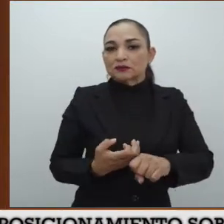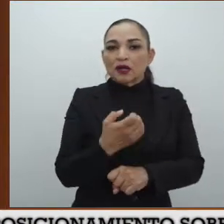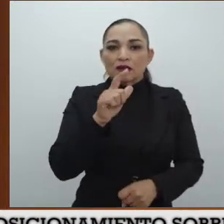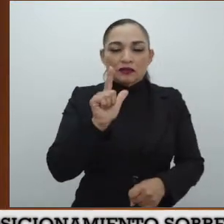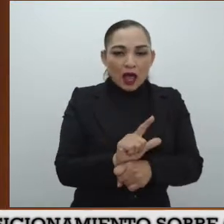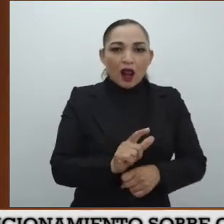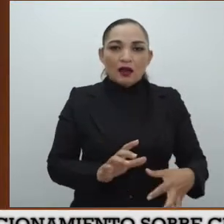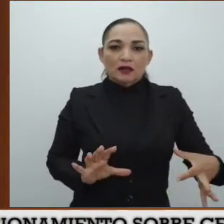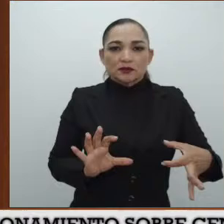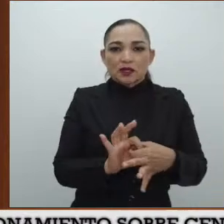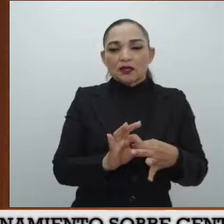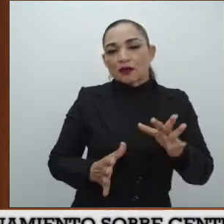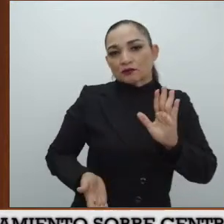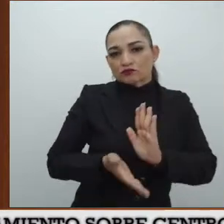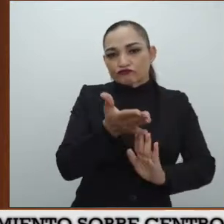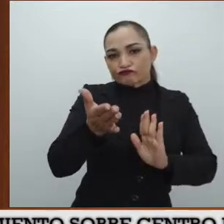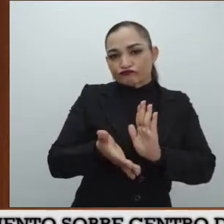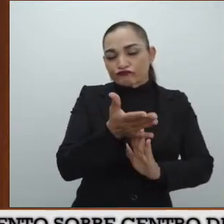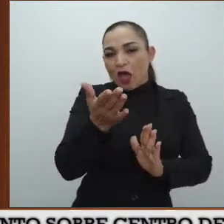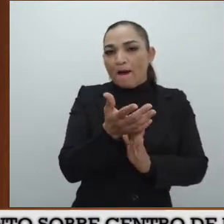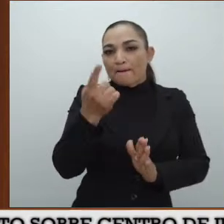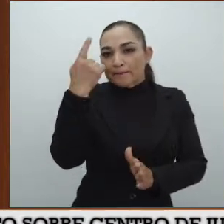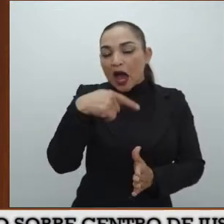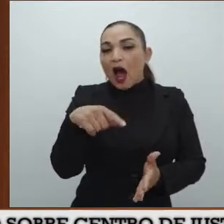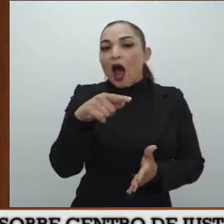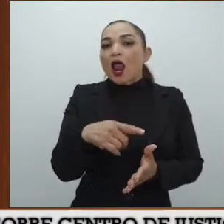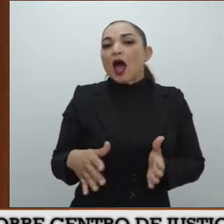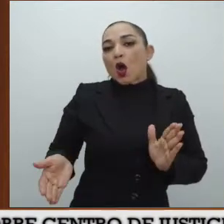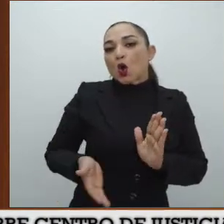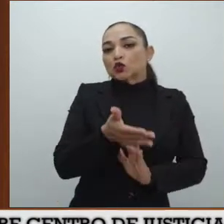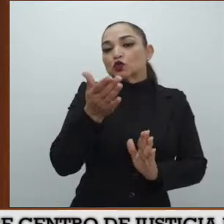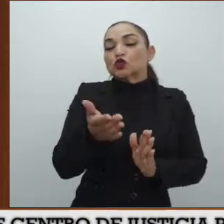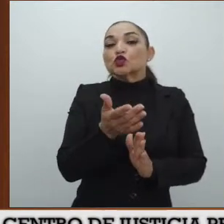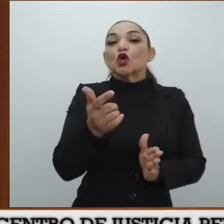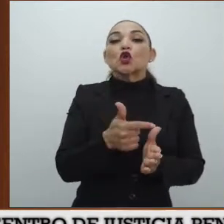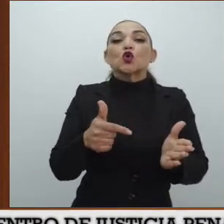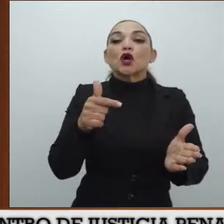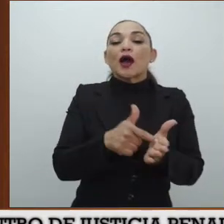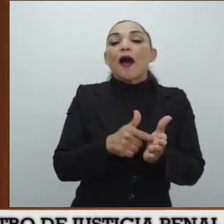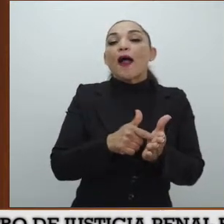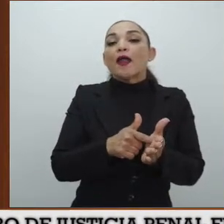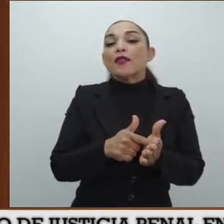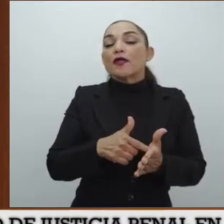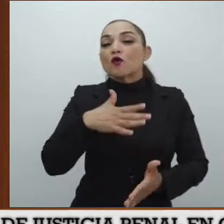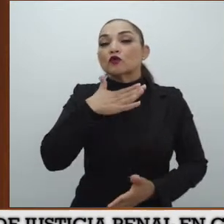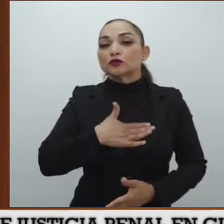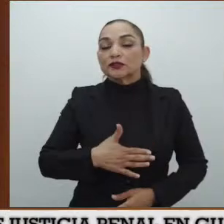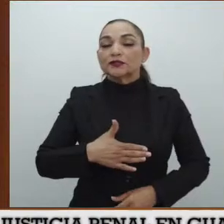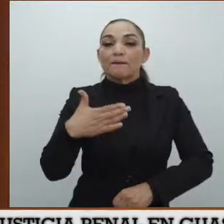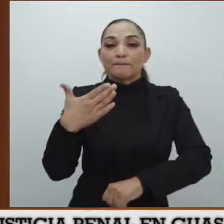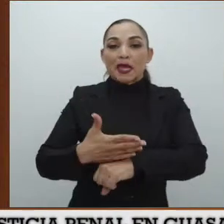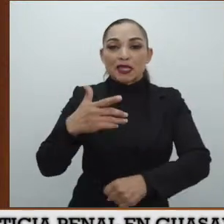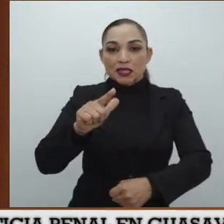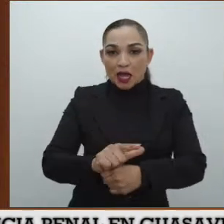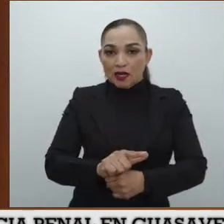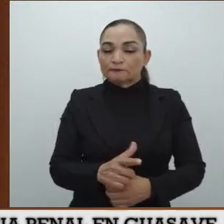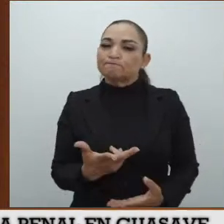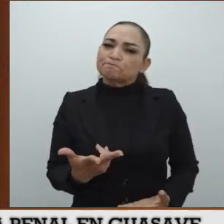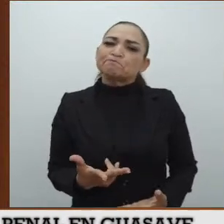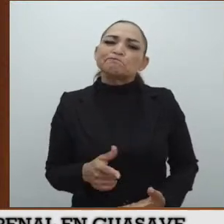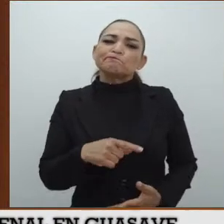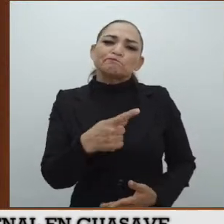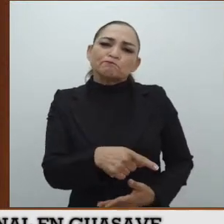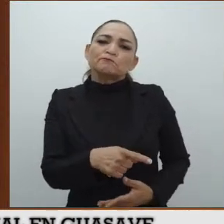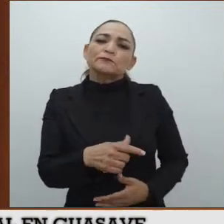trabajos de construcción del Centro de Justicia Penal. En dicho documento se establece que la